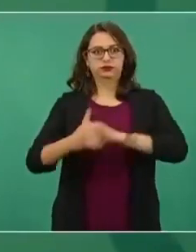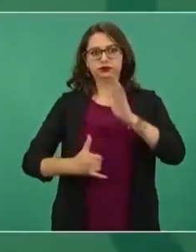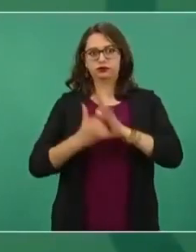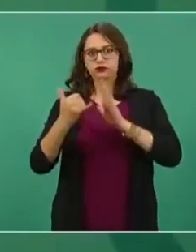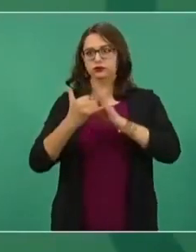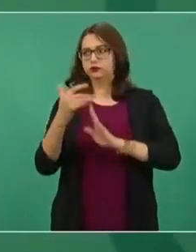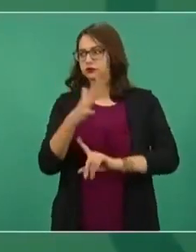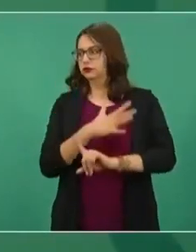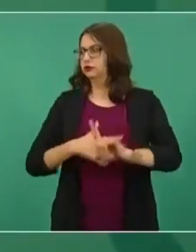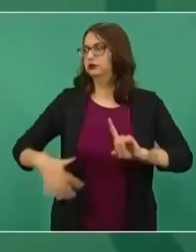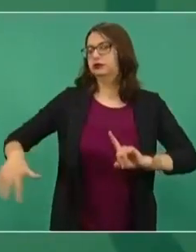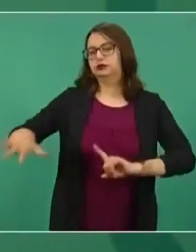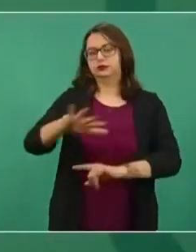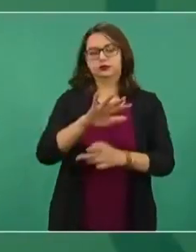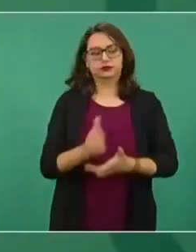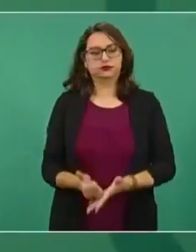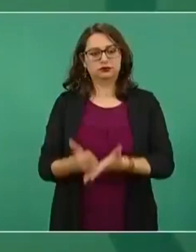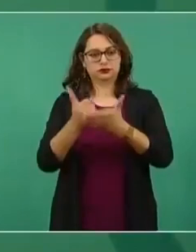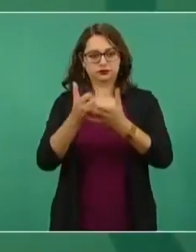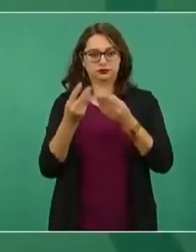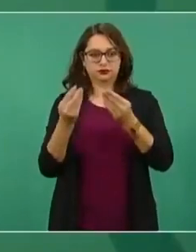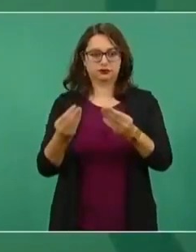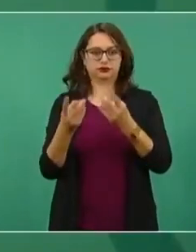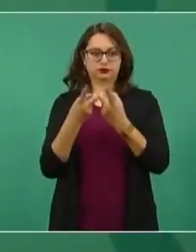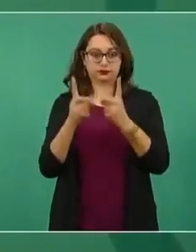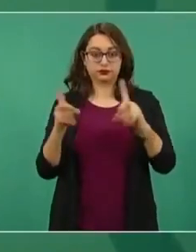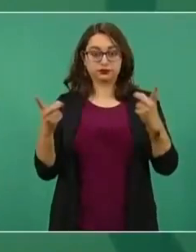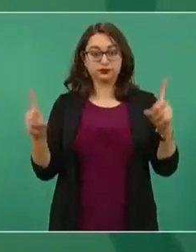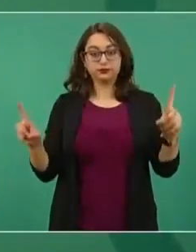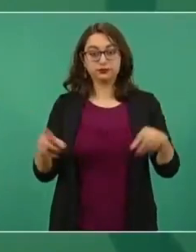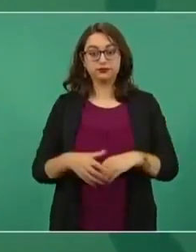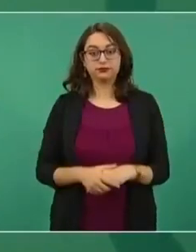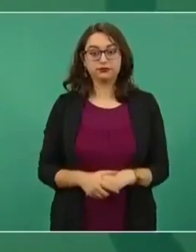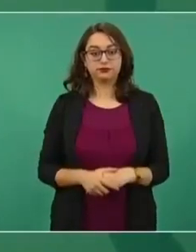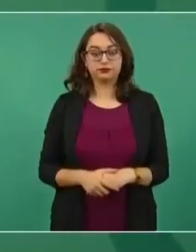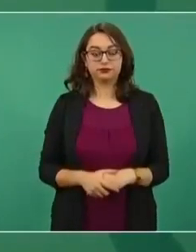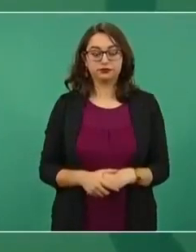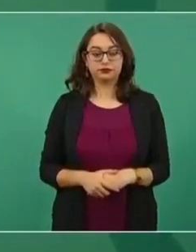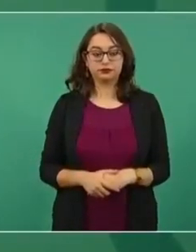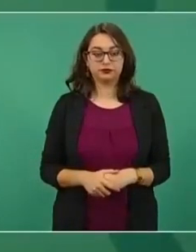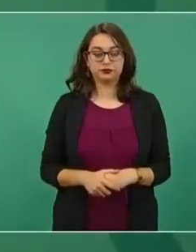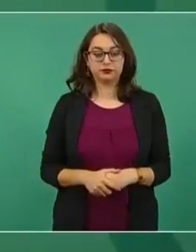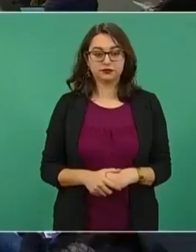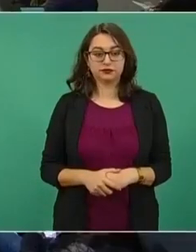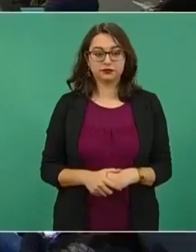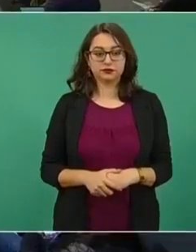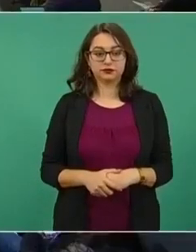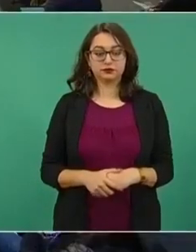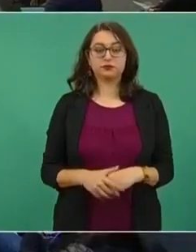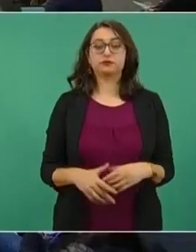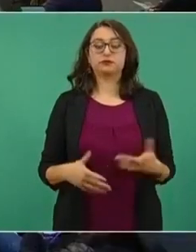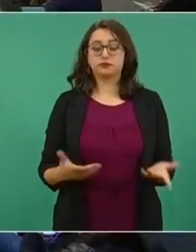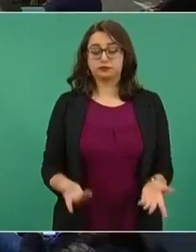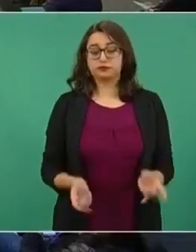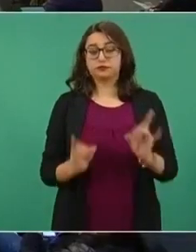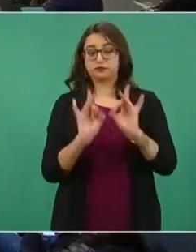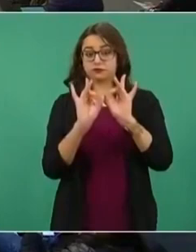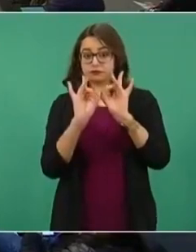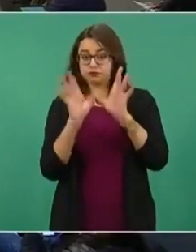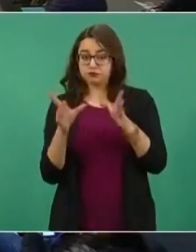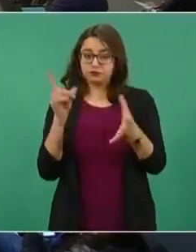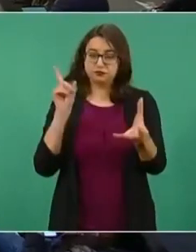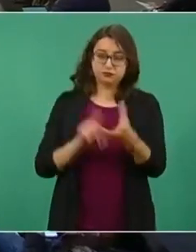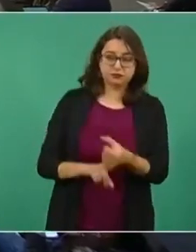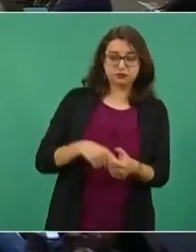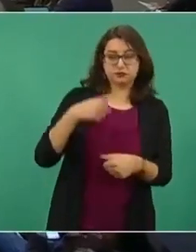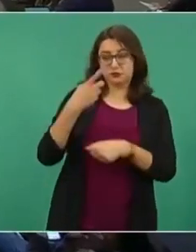ayudar mucho para el desarrollo urbano. Los ejidatarios de Carrillo Puerto tienen 100.000 hectáreas